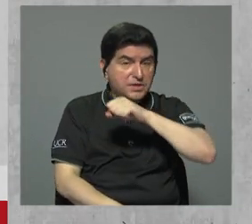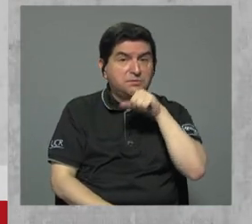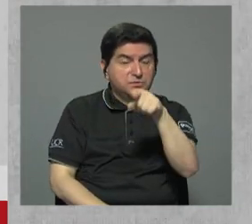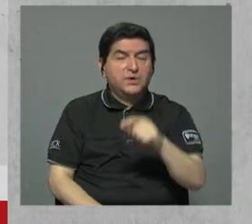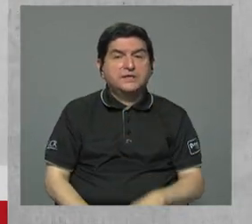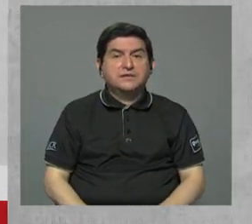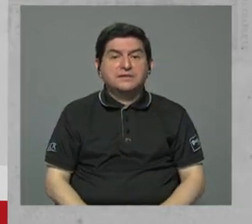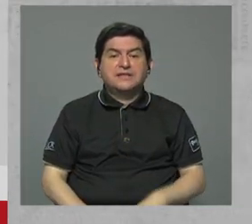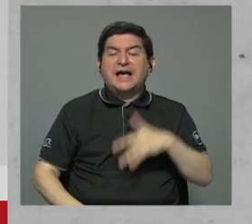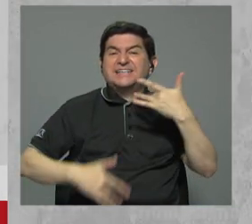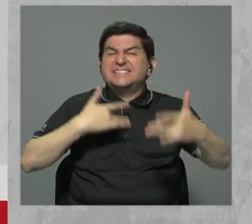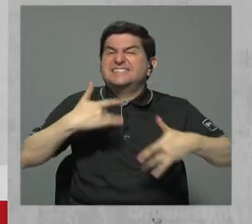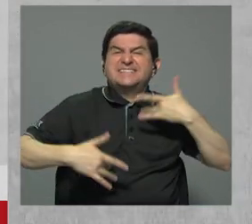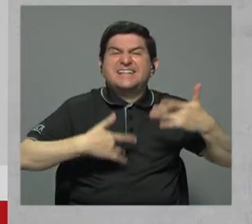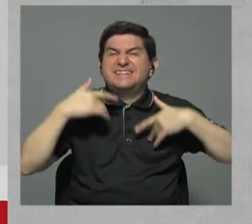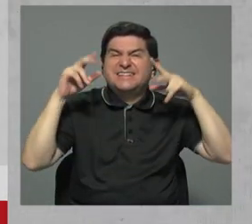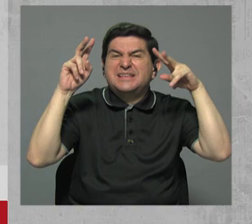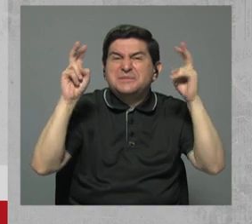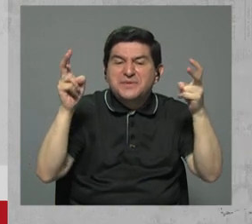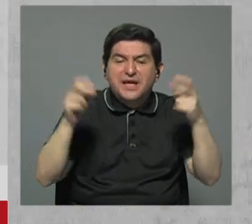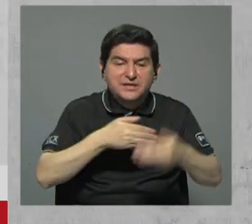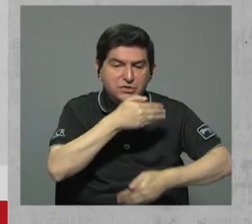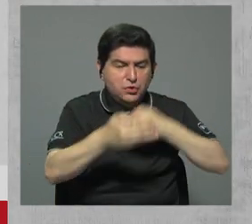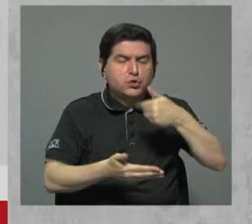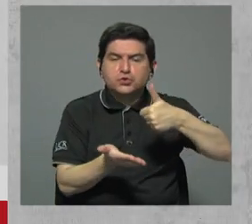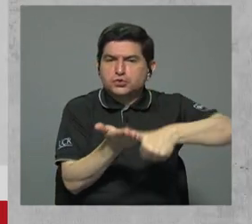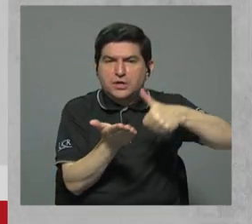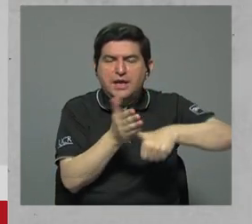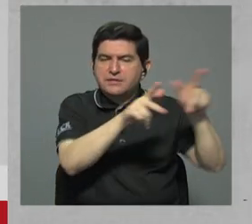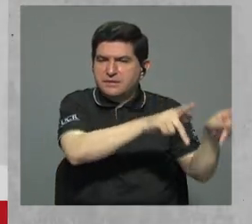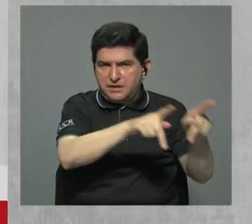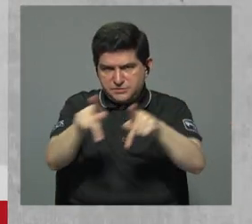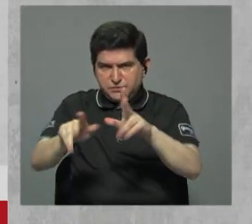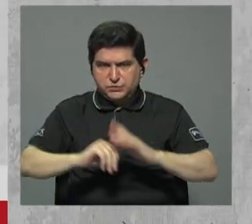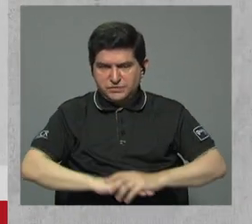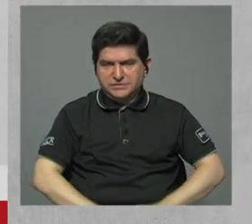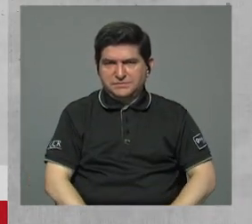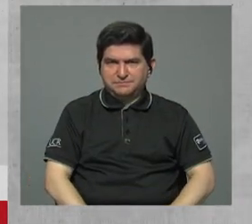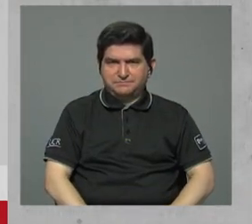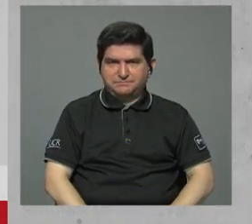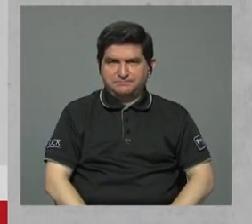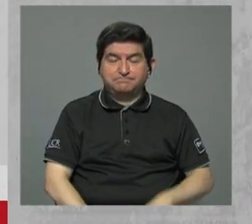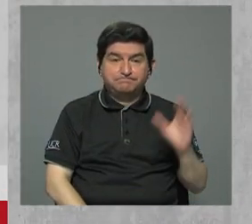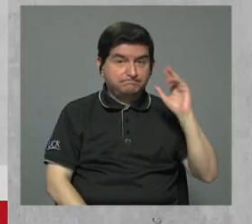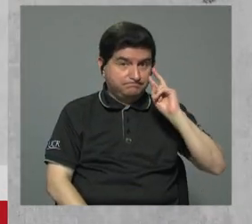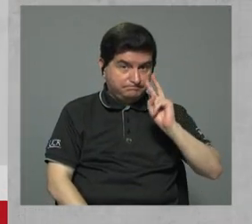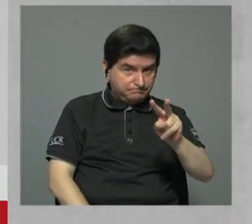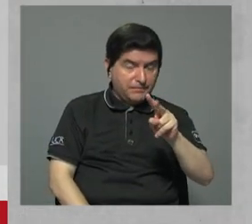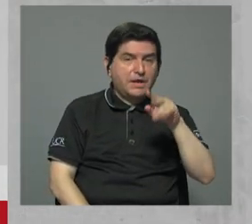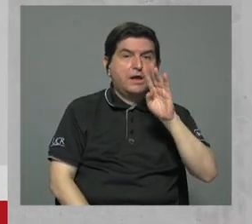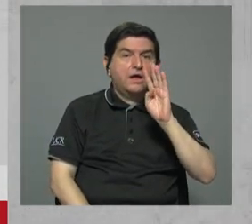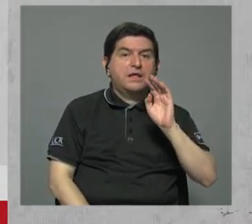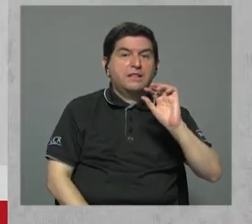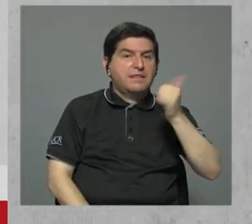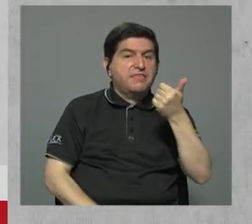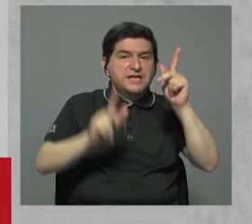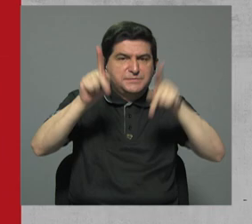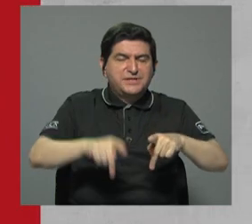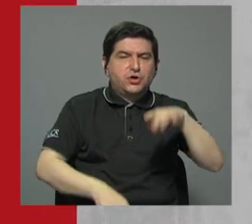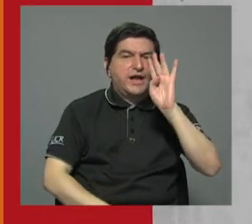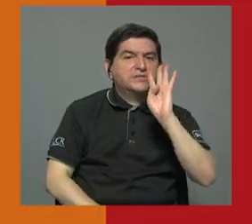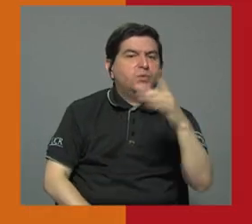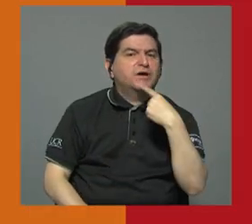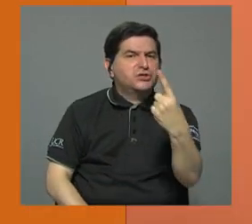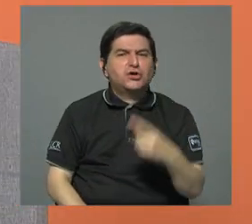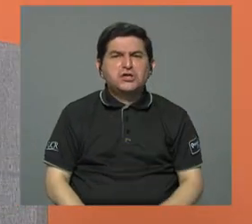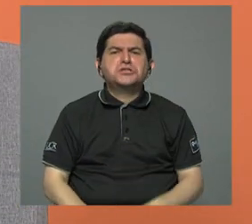el tema de los sentimientos que genera el proceso electoral en las personas, y aquí podemos ver que 4 de cada 10 encuestados manifiesta